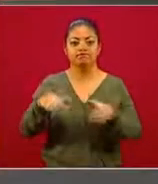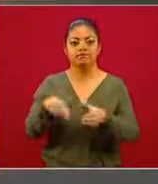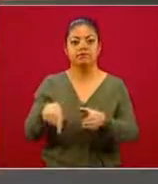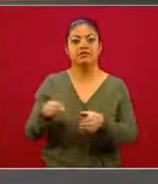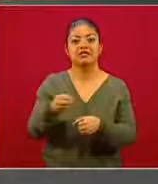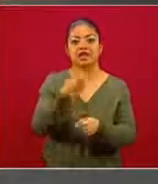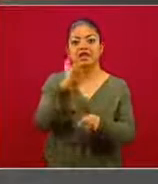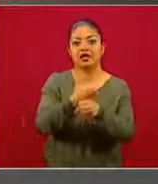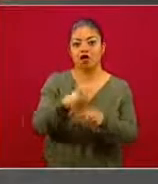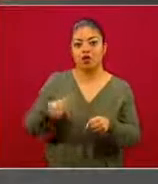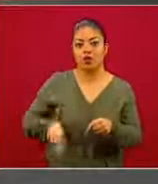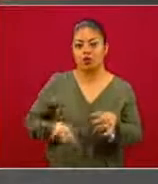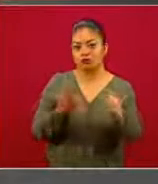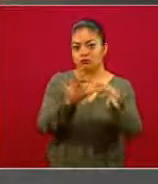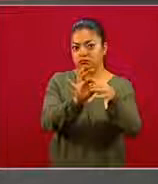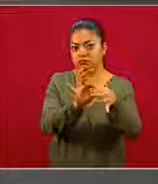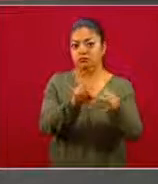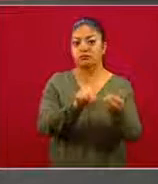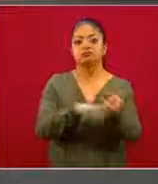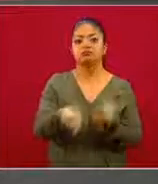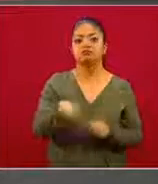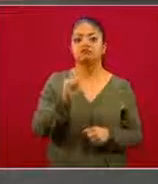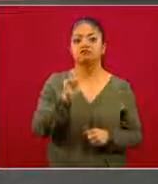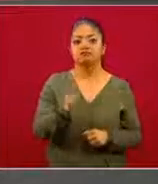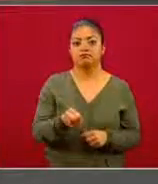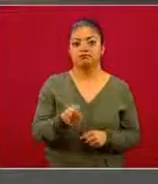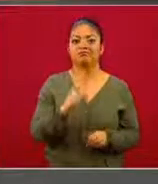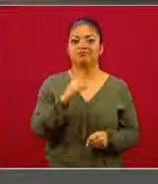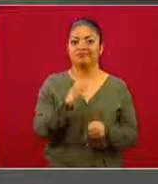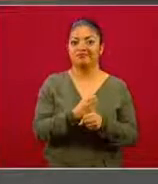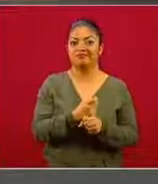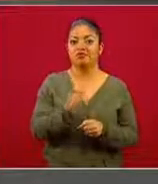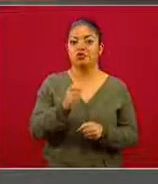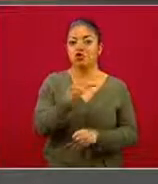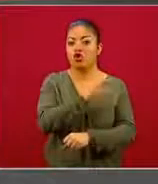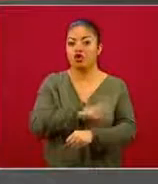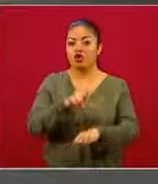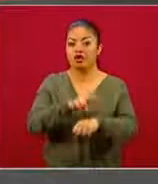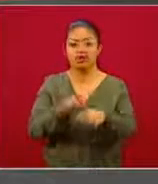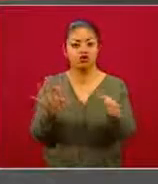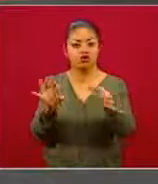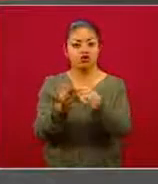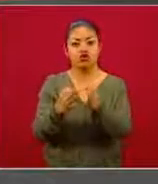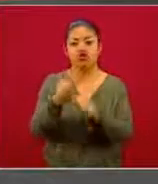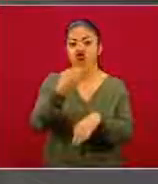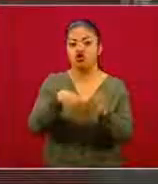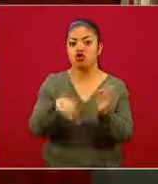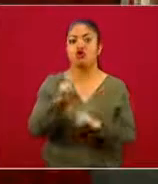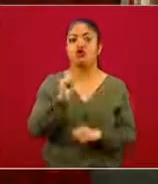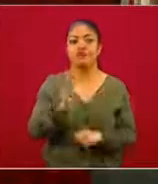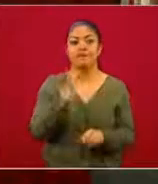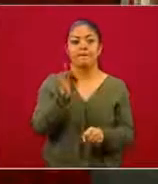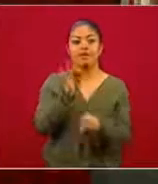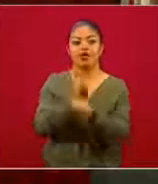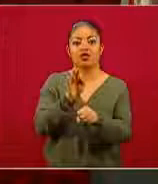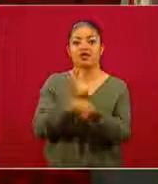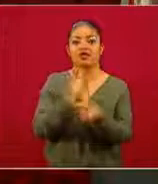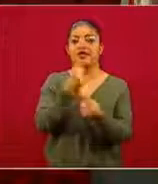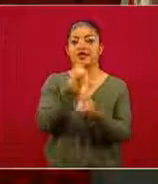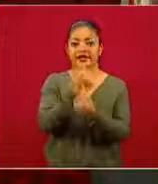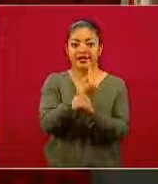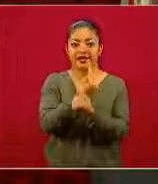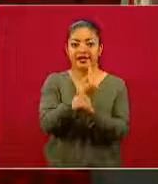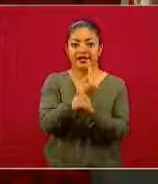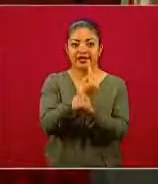Gobernación, adolescents y es in el Mexico. mecanismo And this is also pangubernamental tied que to coordina todos los esfuerzos en la the materia Ministry de of la Foreign protección de Affairs. niños, niñas y